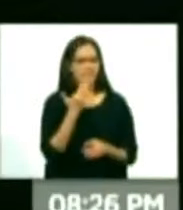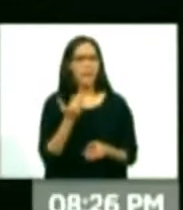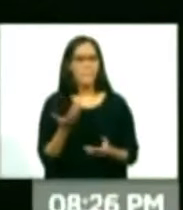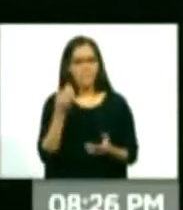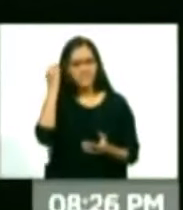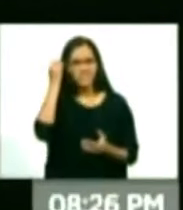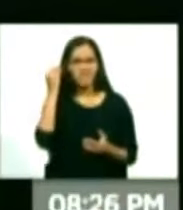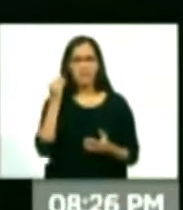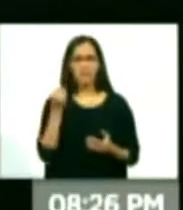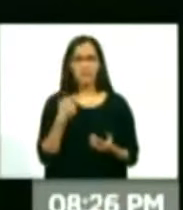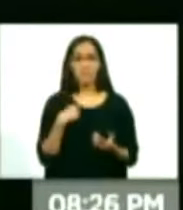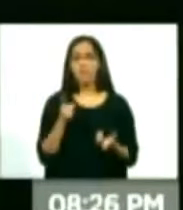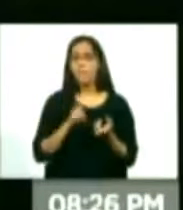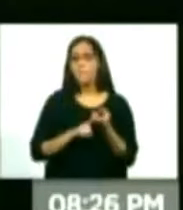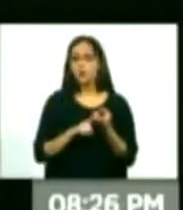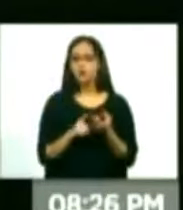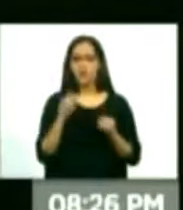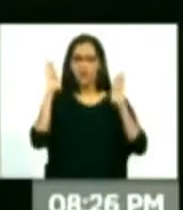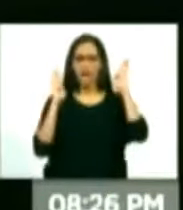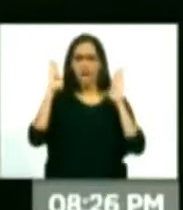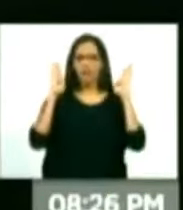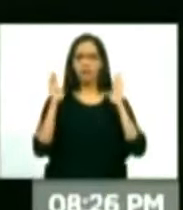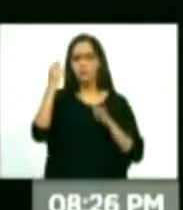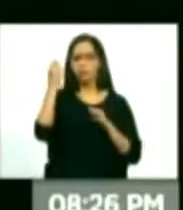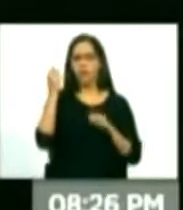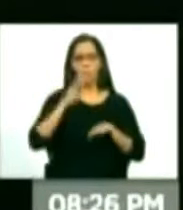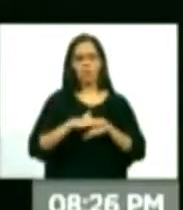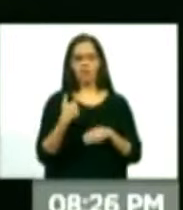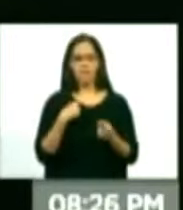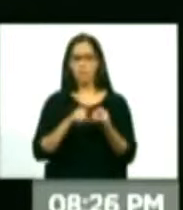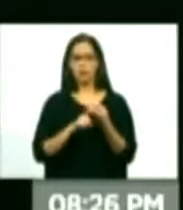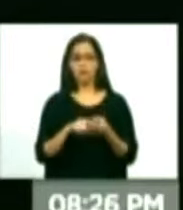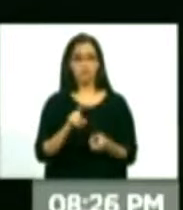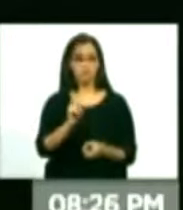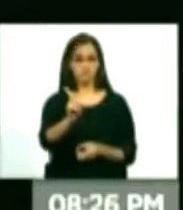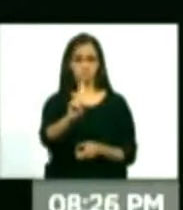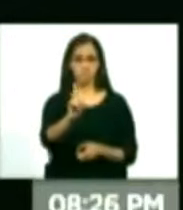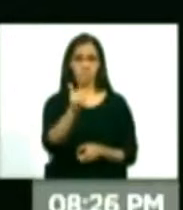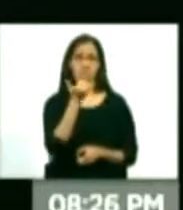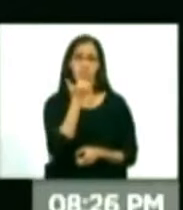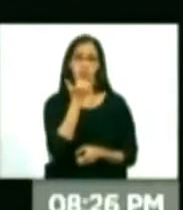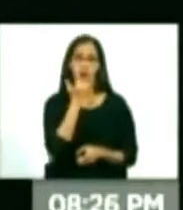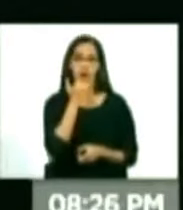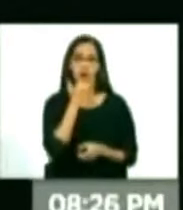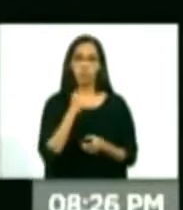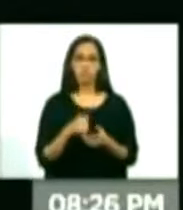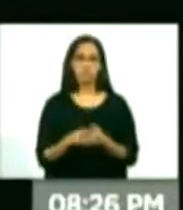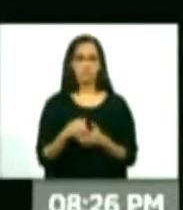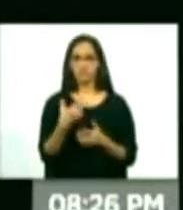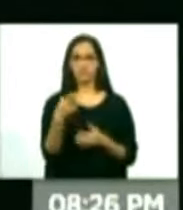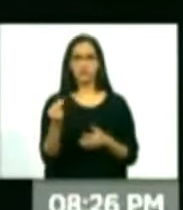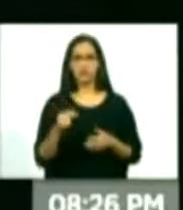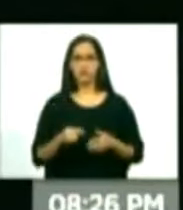candidata a diputada porque Marlene es mi esposa. Están equivocados. No, vale.